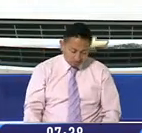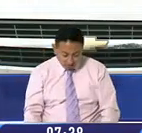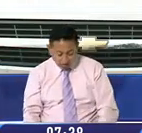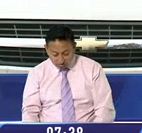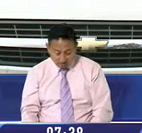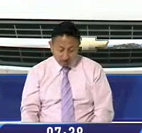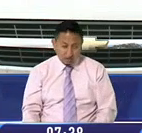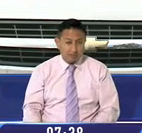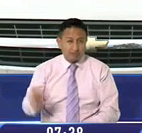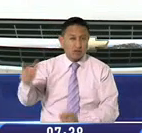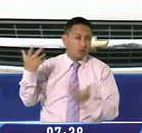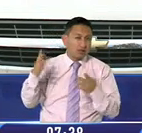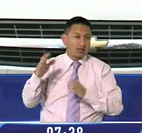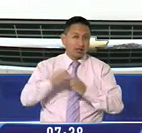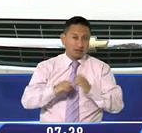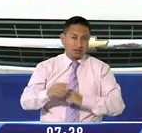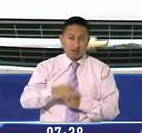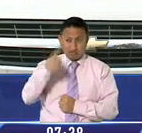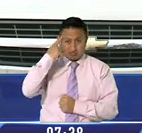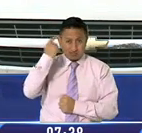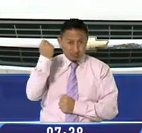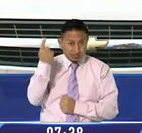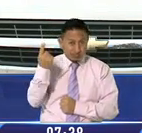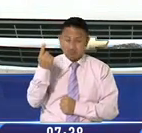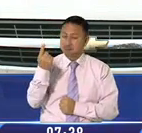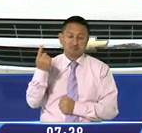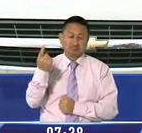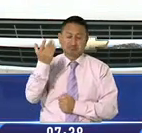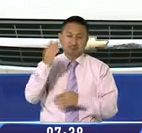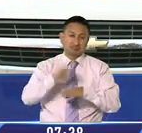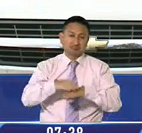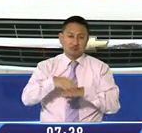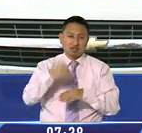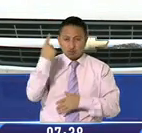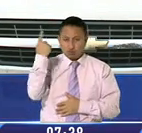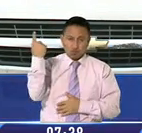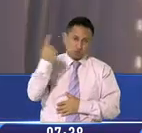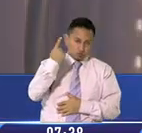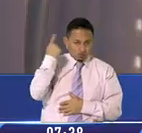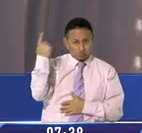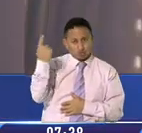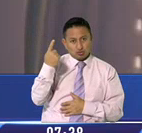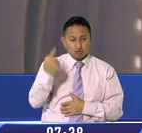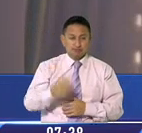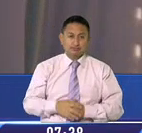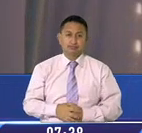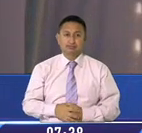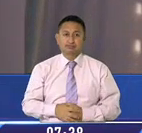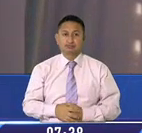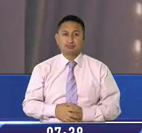detonante en cualquier actividad, sea esto de violencia o de contravención o algún delito que se pueda cometer.